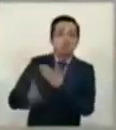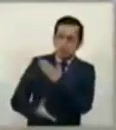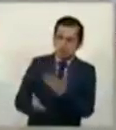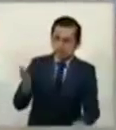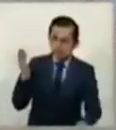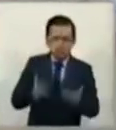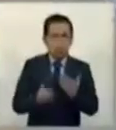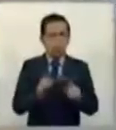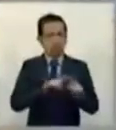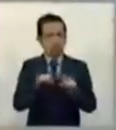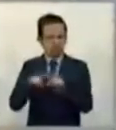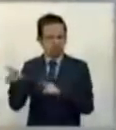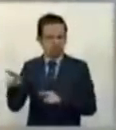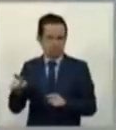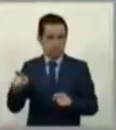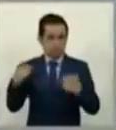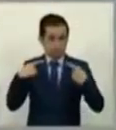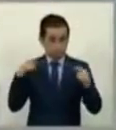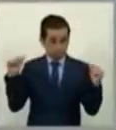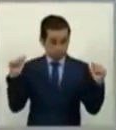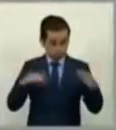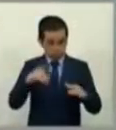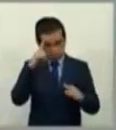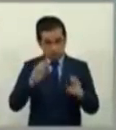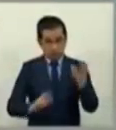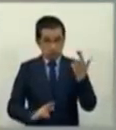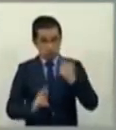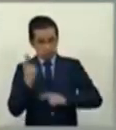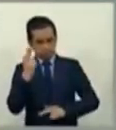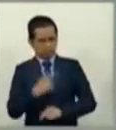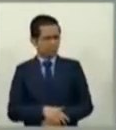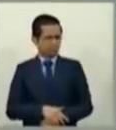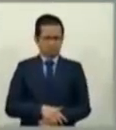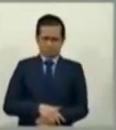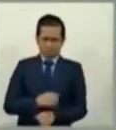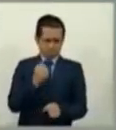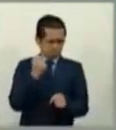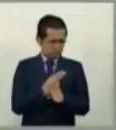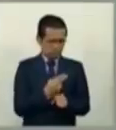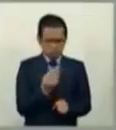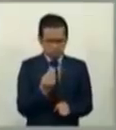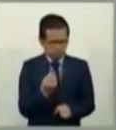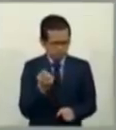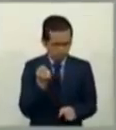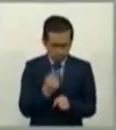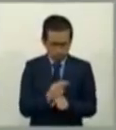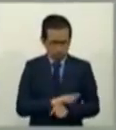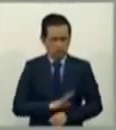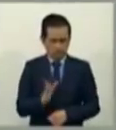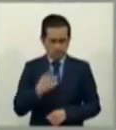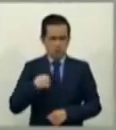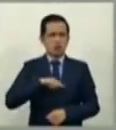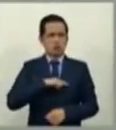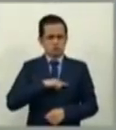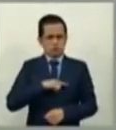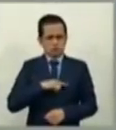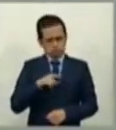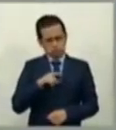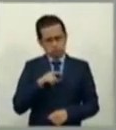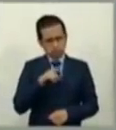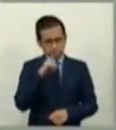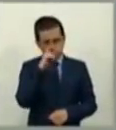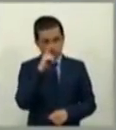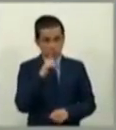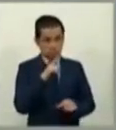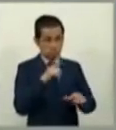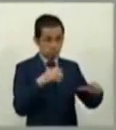manifestarse en la Cámara de Diputados. Desde muy temprana hora se acordó por parte de las